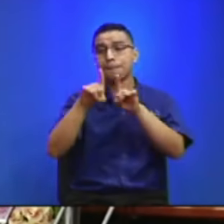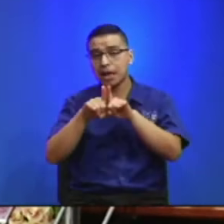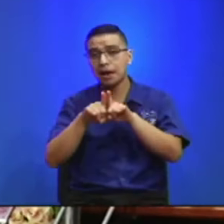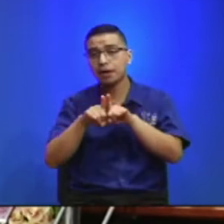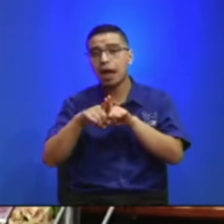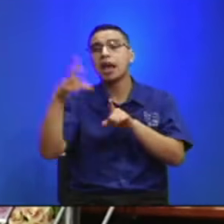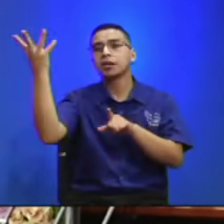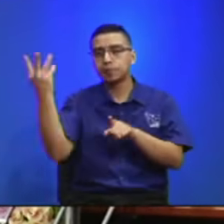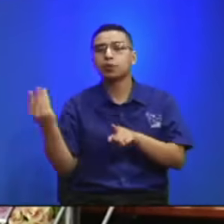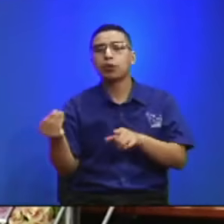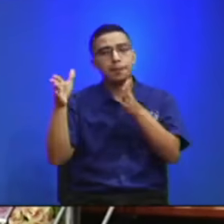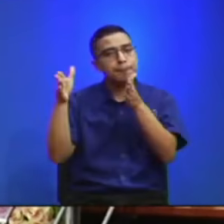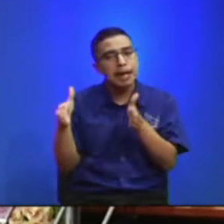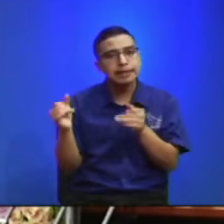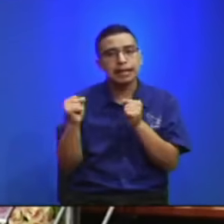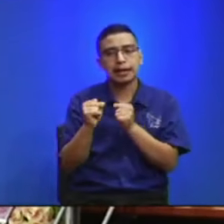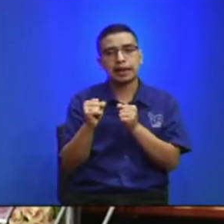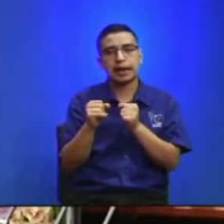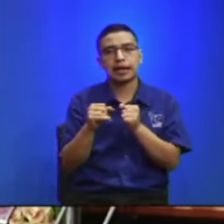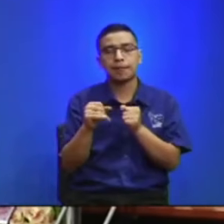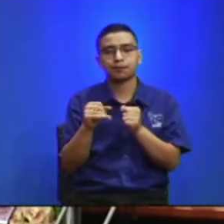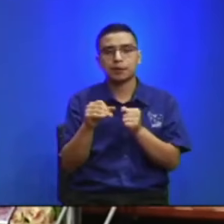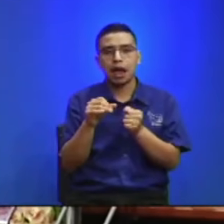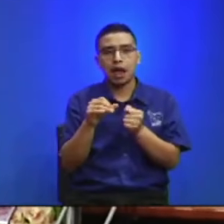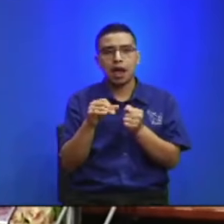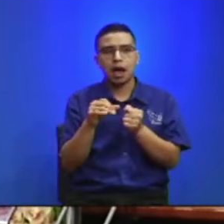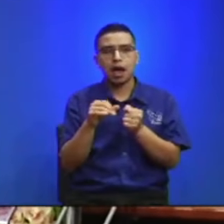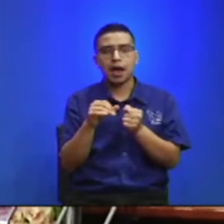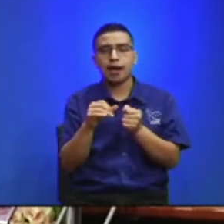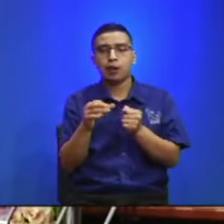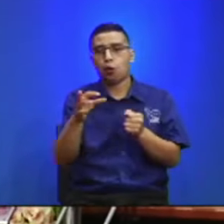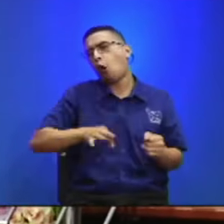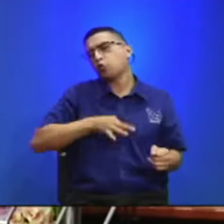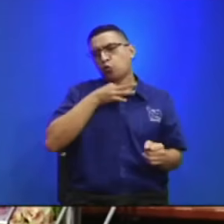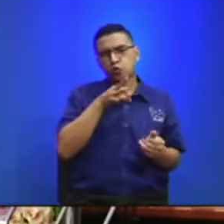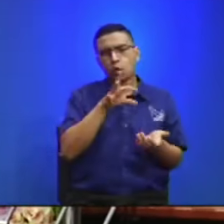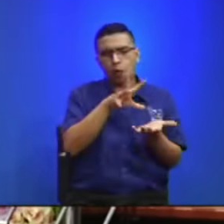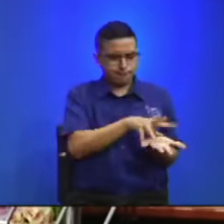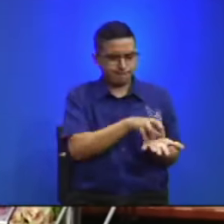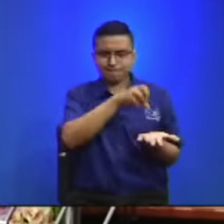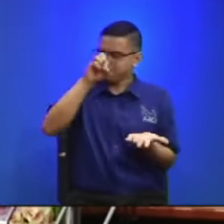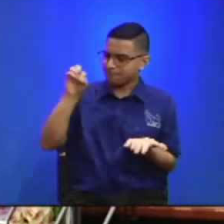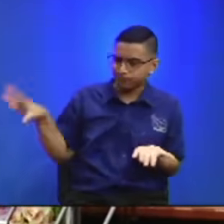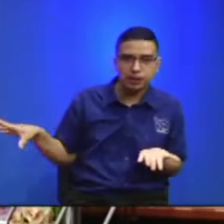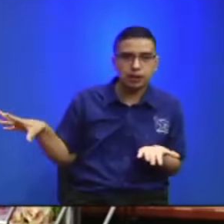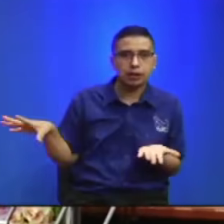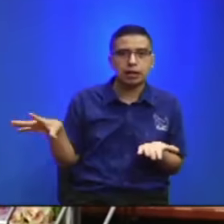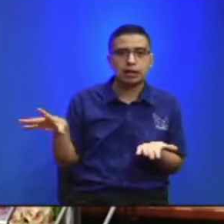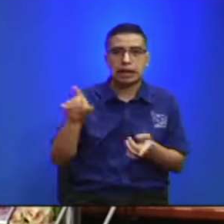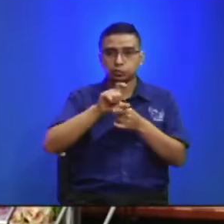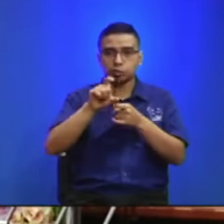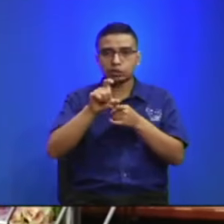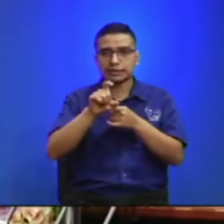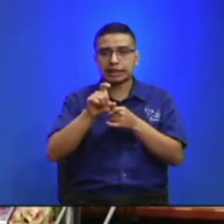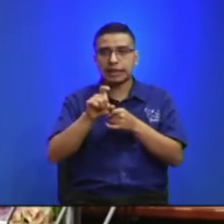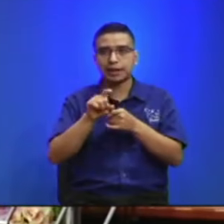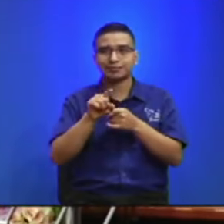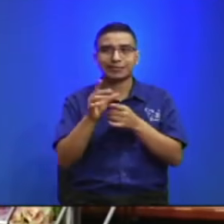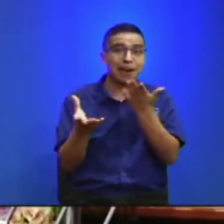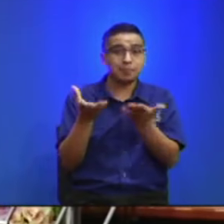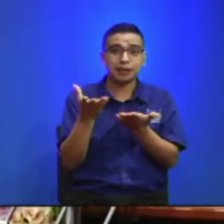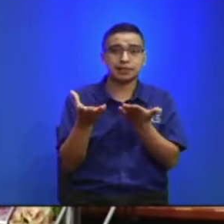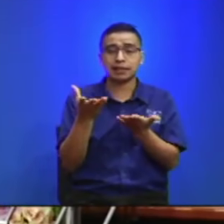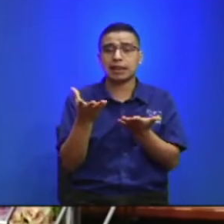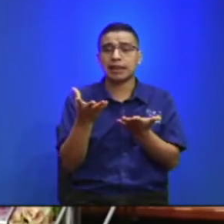metido en ti eso que no lo has podido derrotar que lo aborrece sí que me has pedido perdón cien